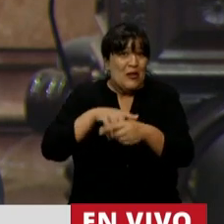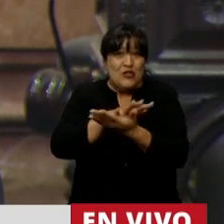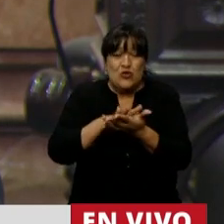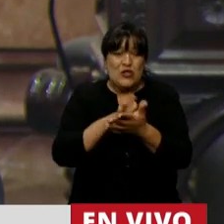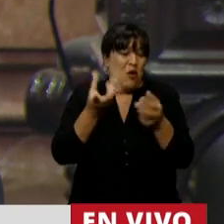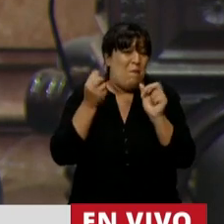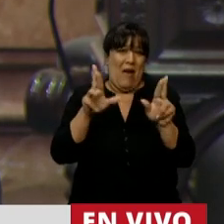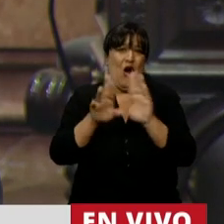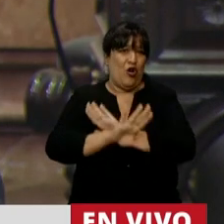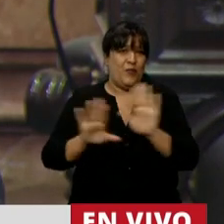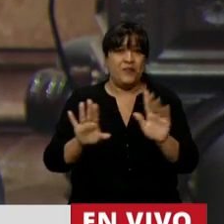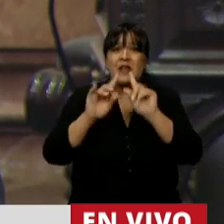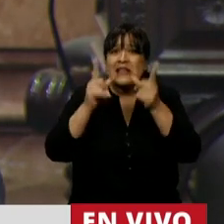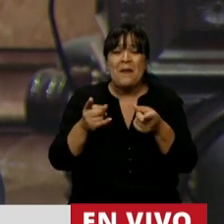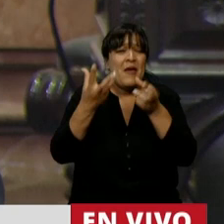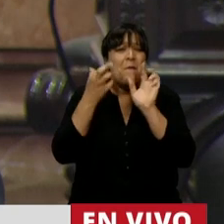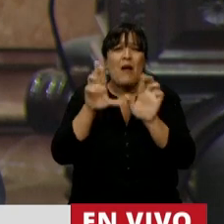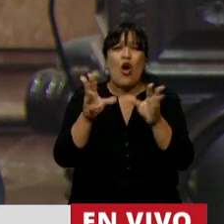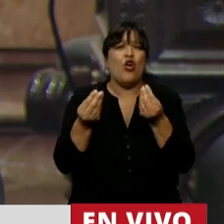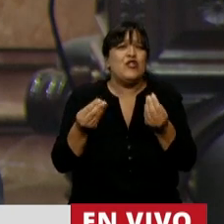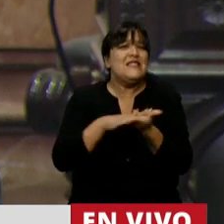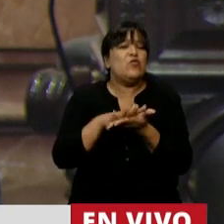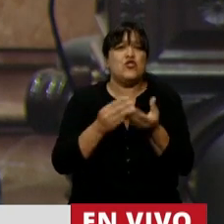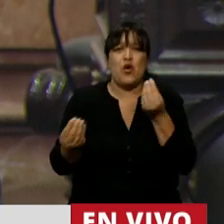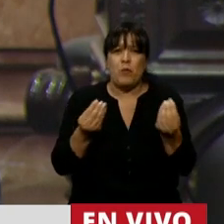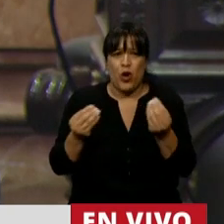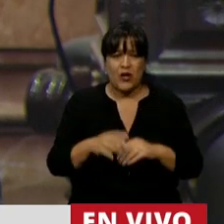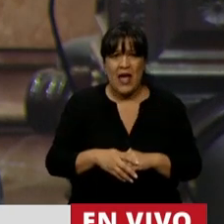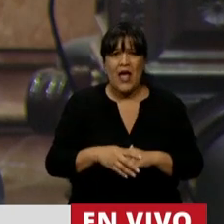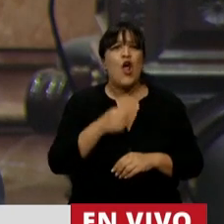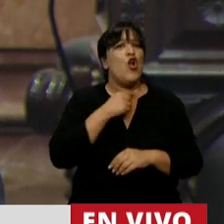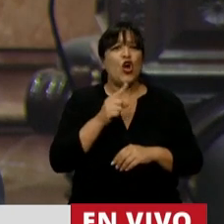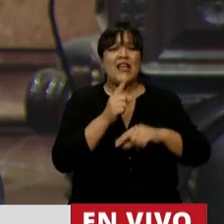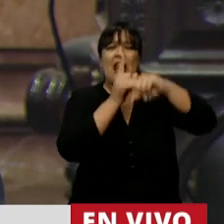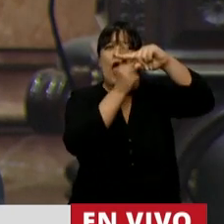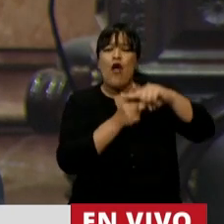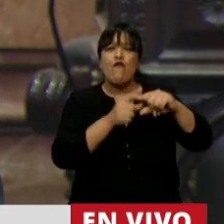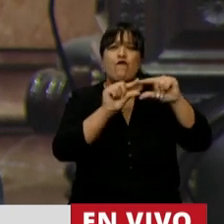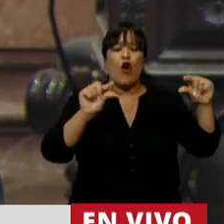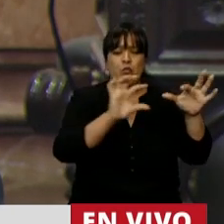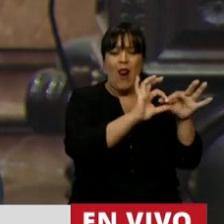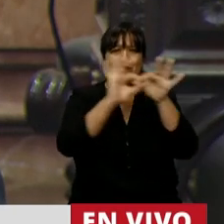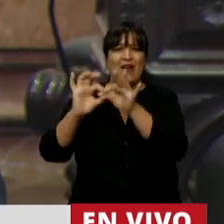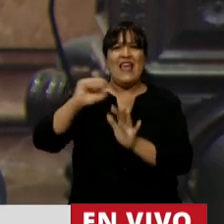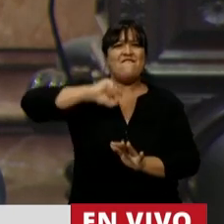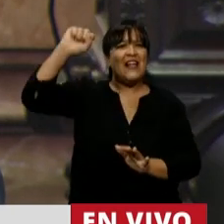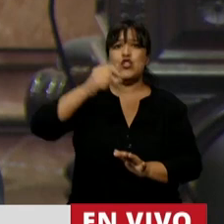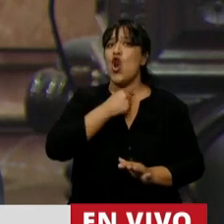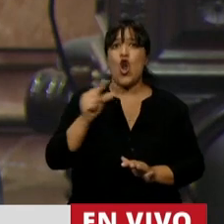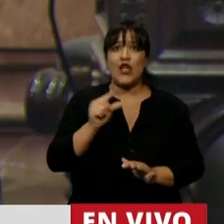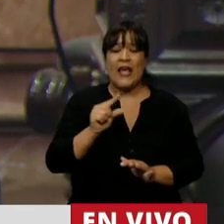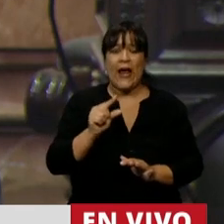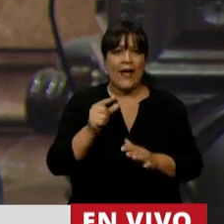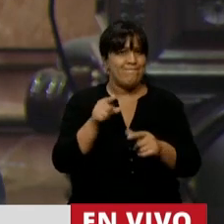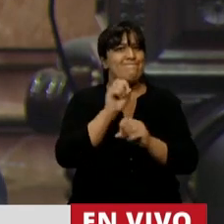escenarios. Y estamos también en el peor de los escenarios si queremos no atar la fórmula a la inflación, porque no